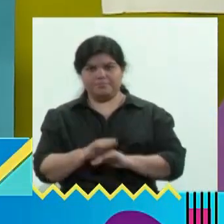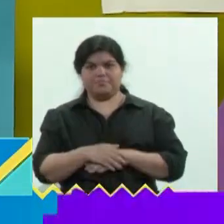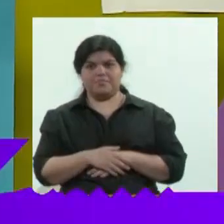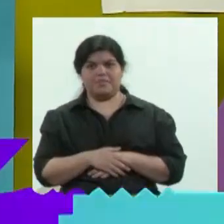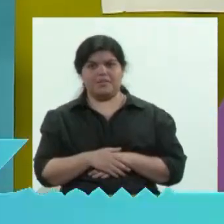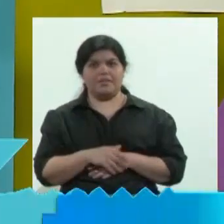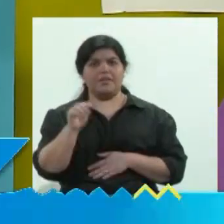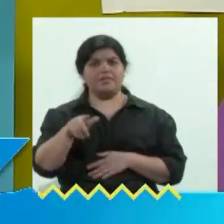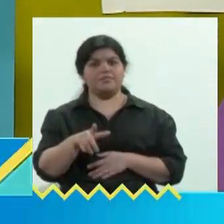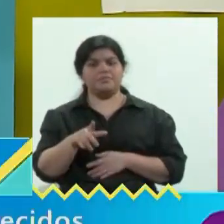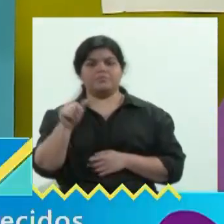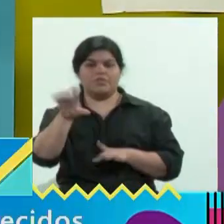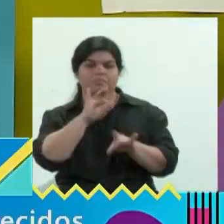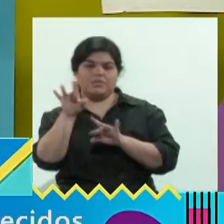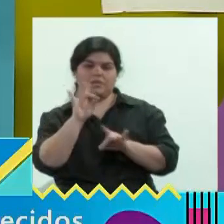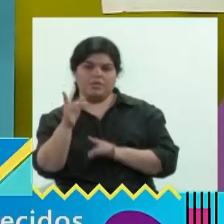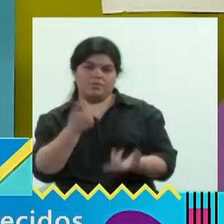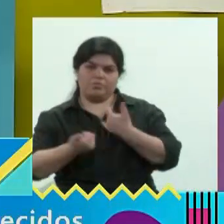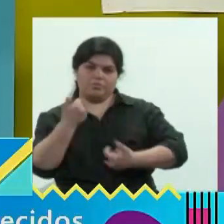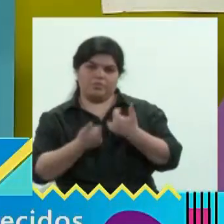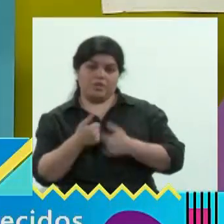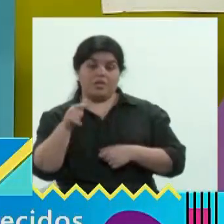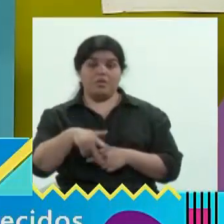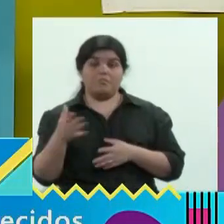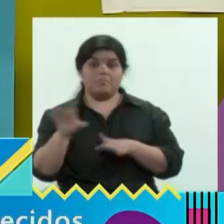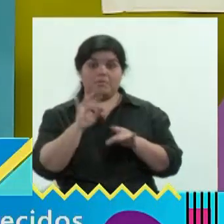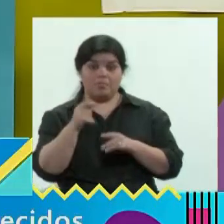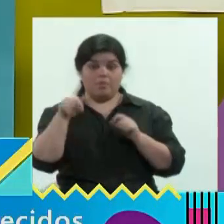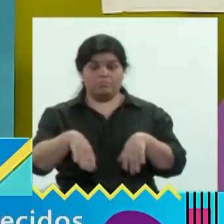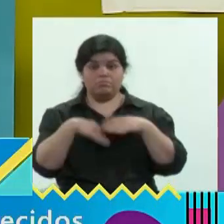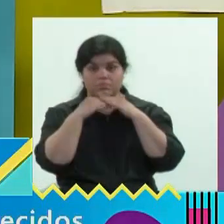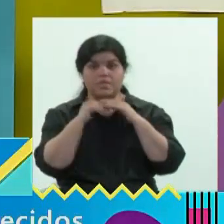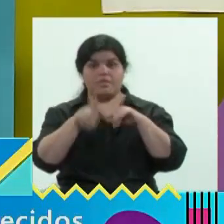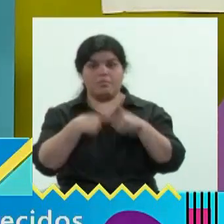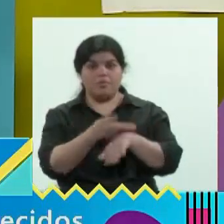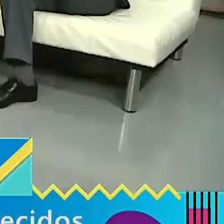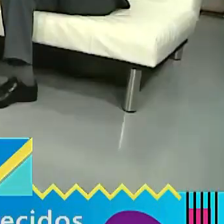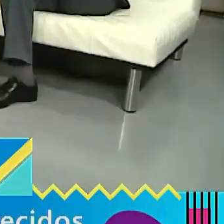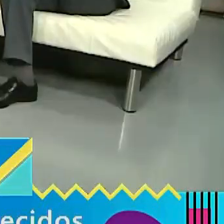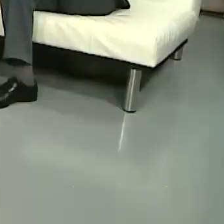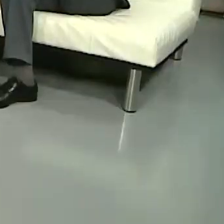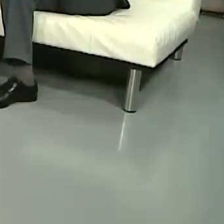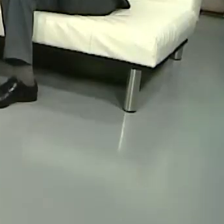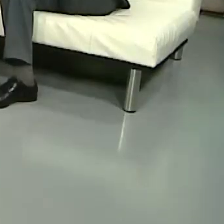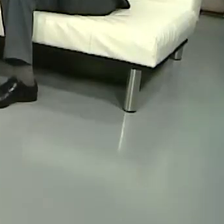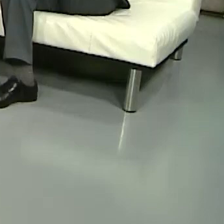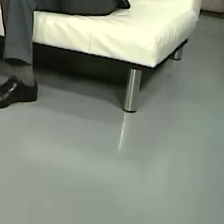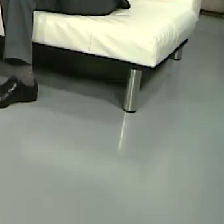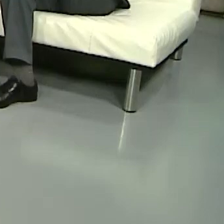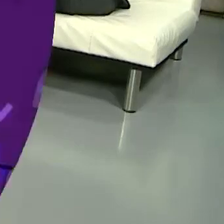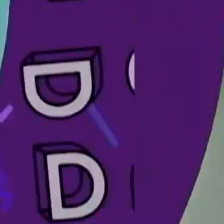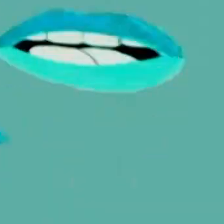lo que tienen nuestros invitados para decirnos. Los invitamos a que se queden una pausa y enseguida continuamos con más distintos parecidos.